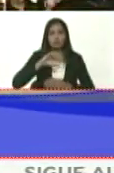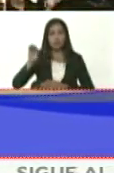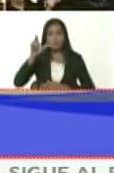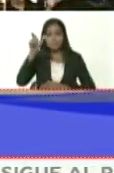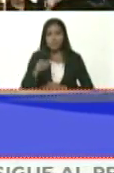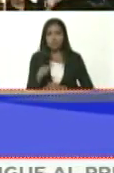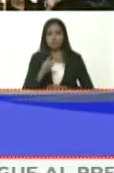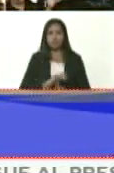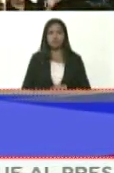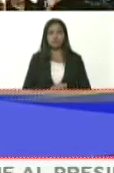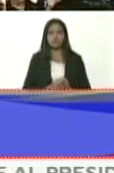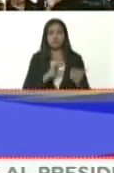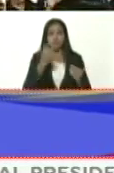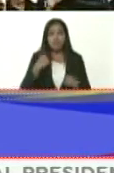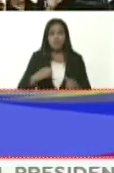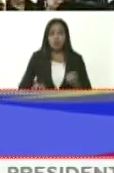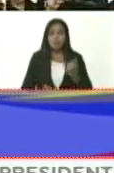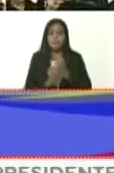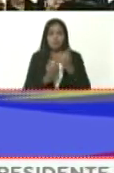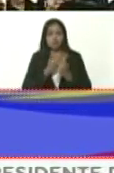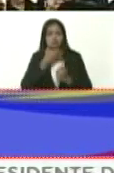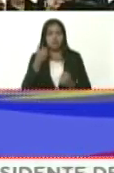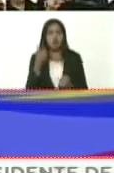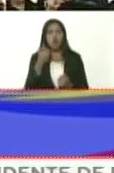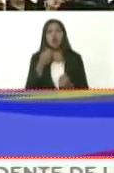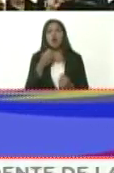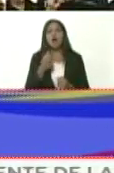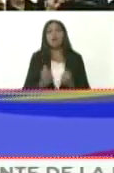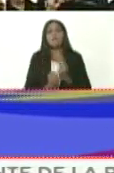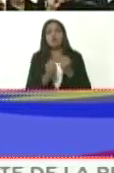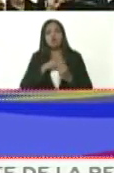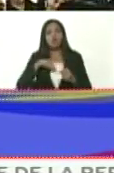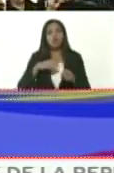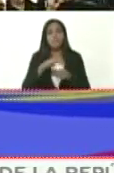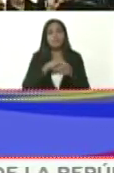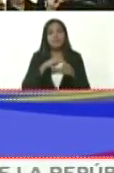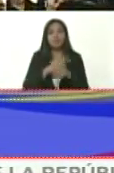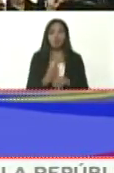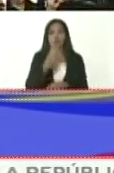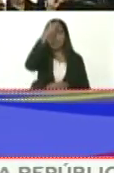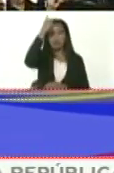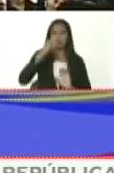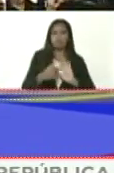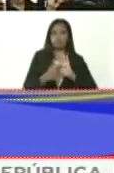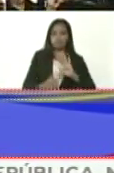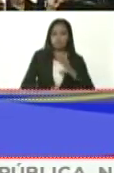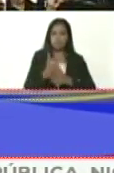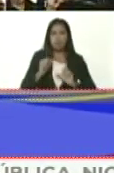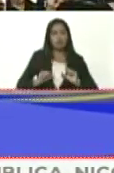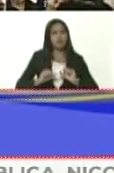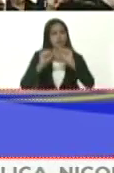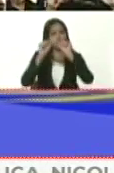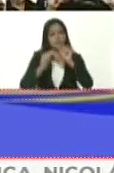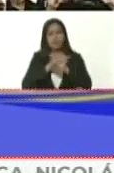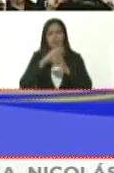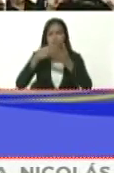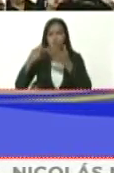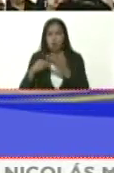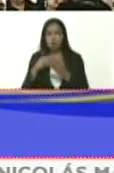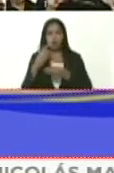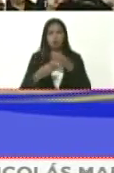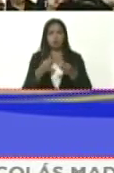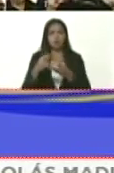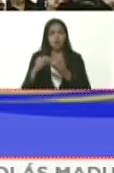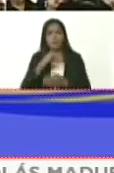personal y tenemos el mejor apoyo de nuestro ministro Taré para lograr y salir adelante con todo lo que usted, con todo